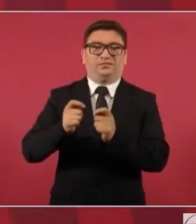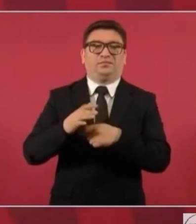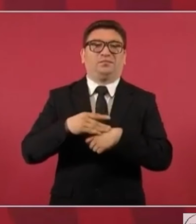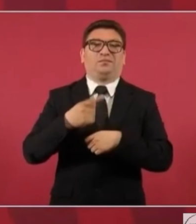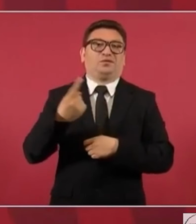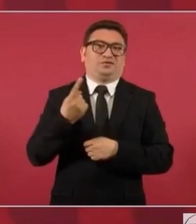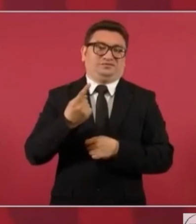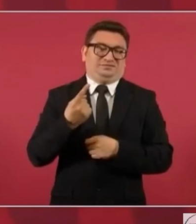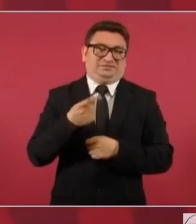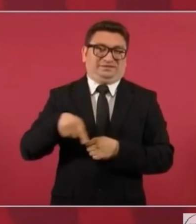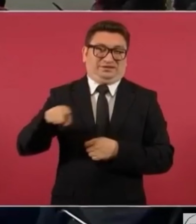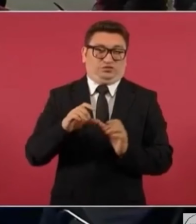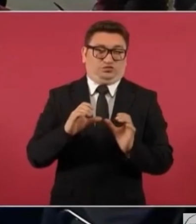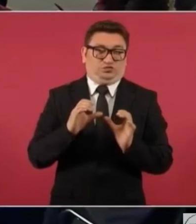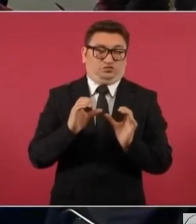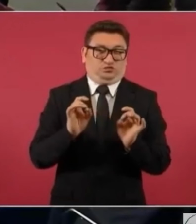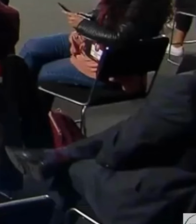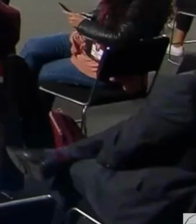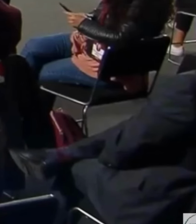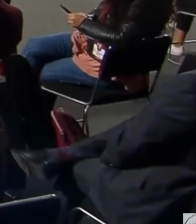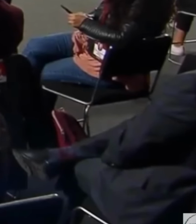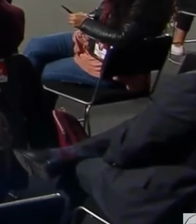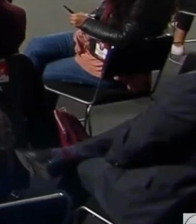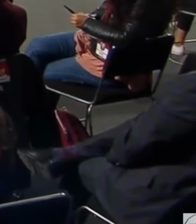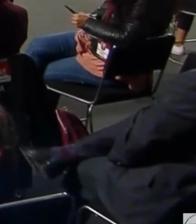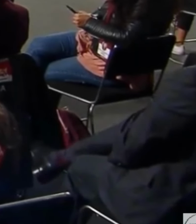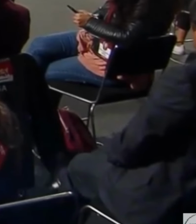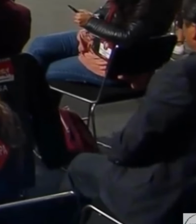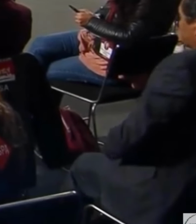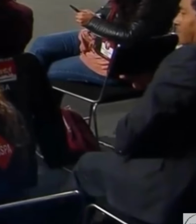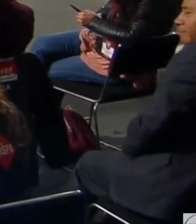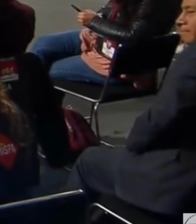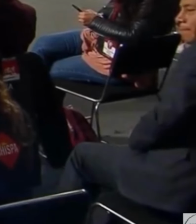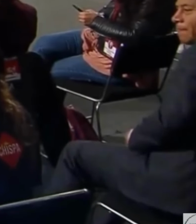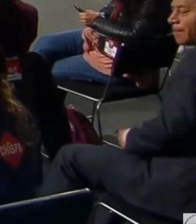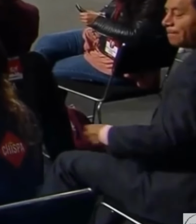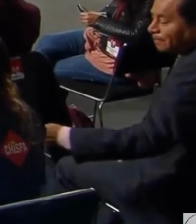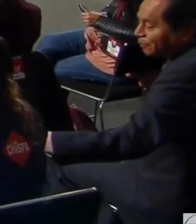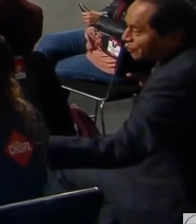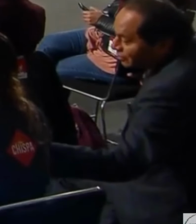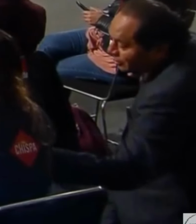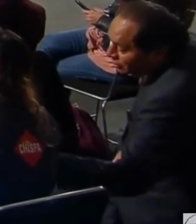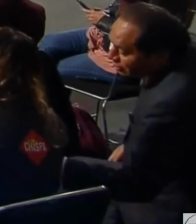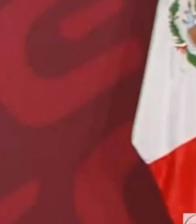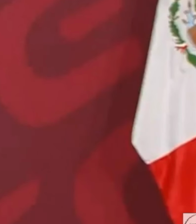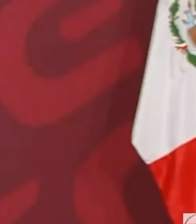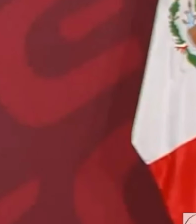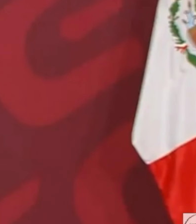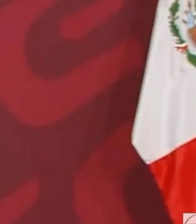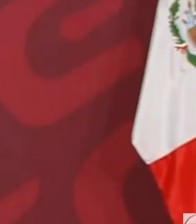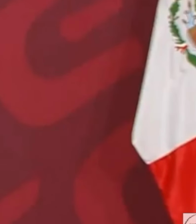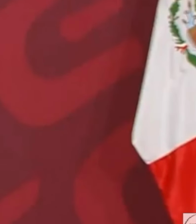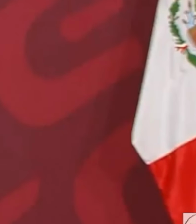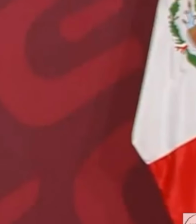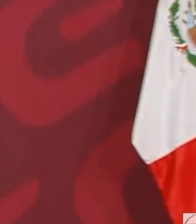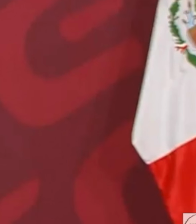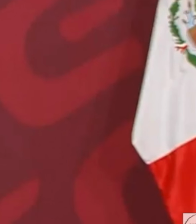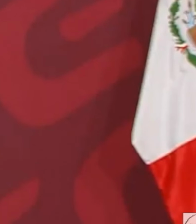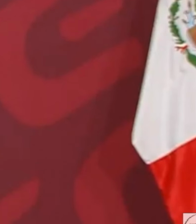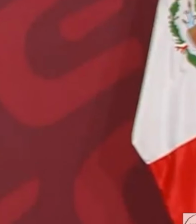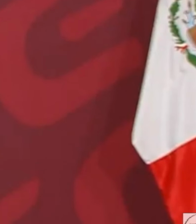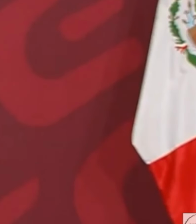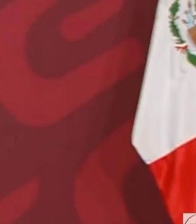son muy cuidadosos de la legalidad y de las formas, el que quede en segundo lugar